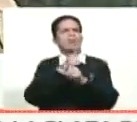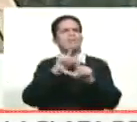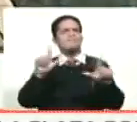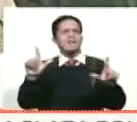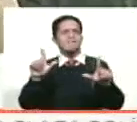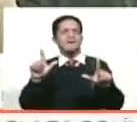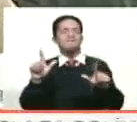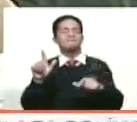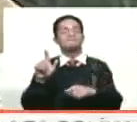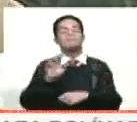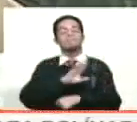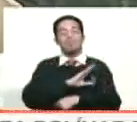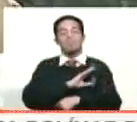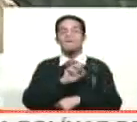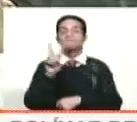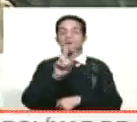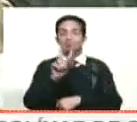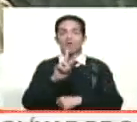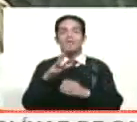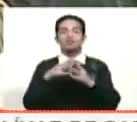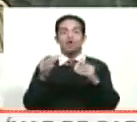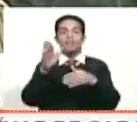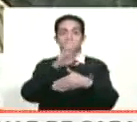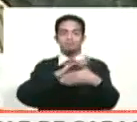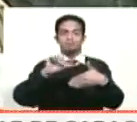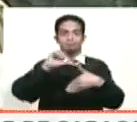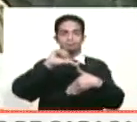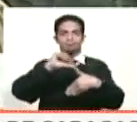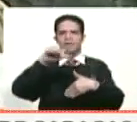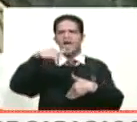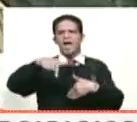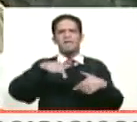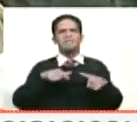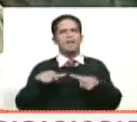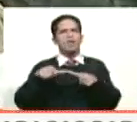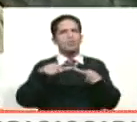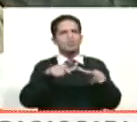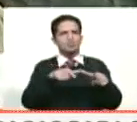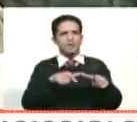venezolana y suramericana. Este lugar sagrado,